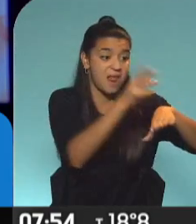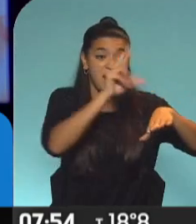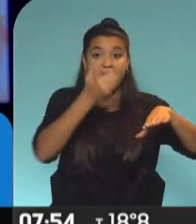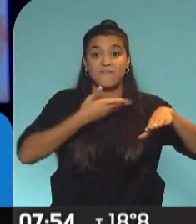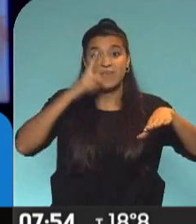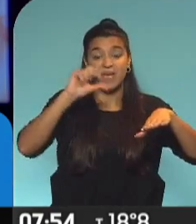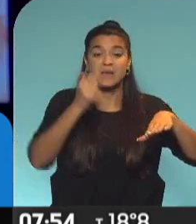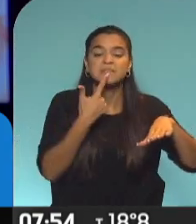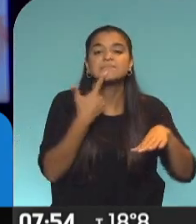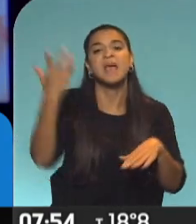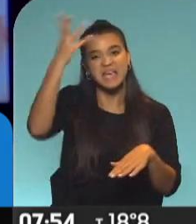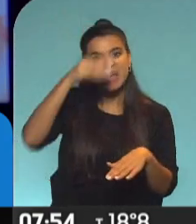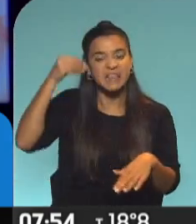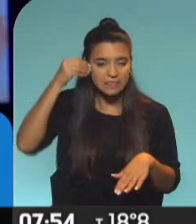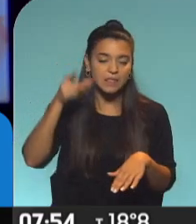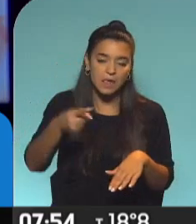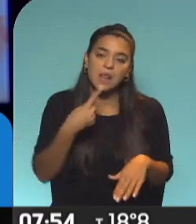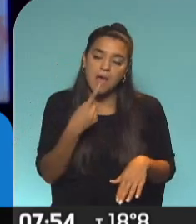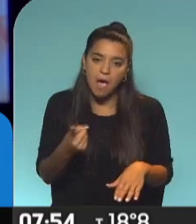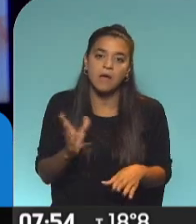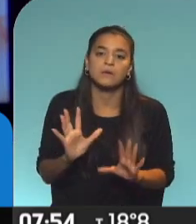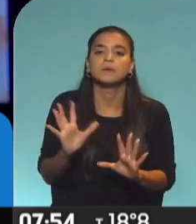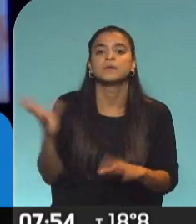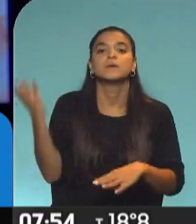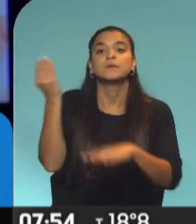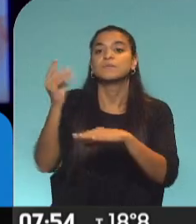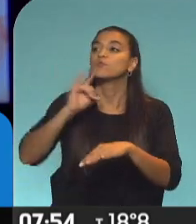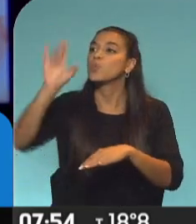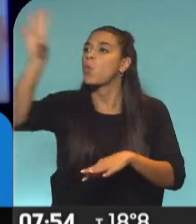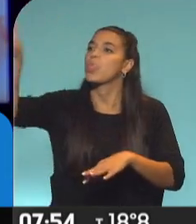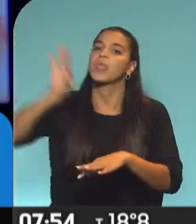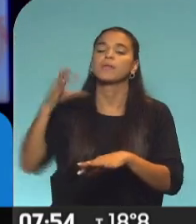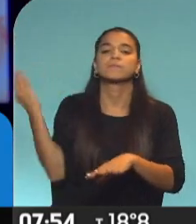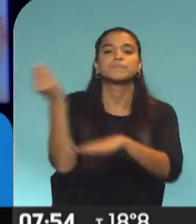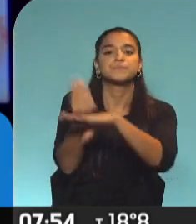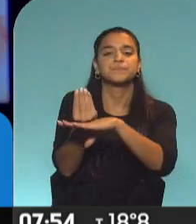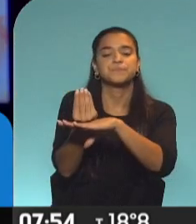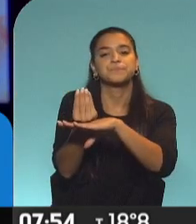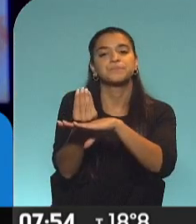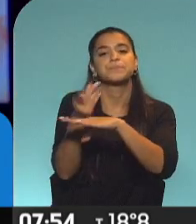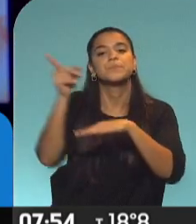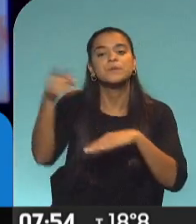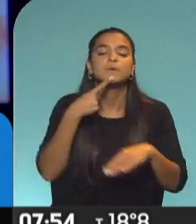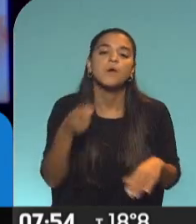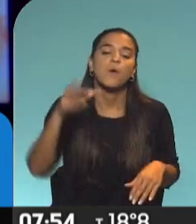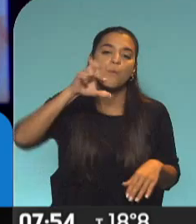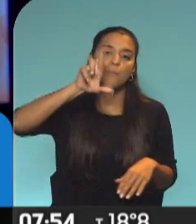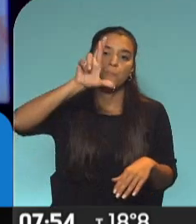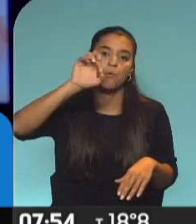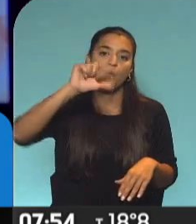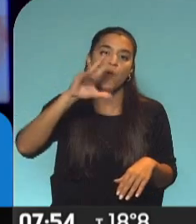cristina fernández intentaría colocar en su lugar o designar en su lugar a un procurador